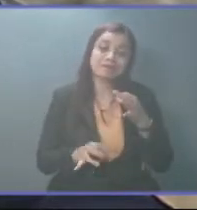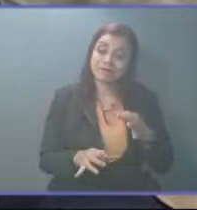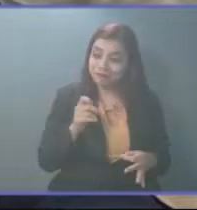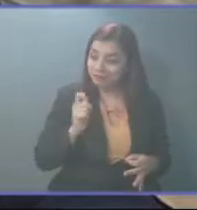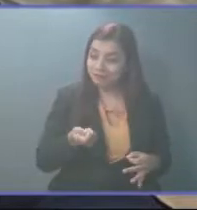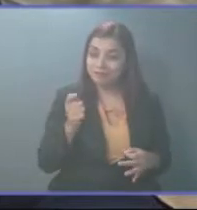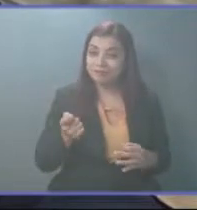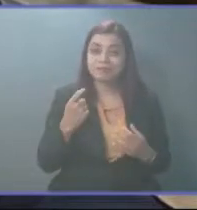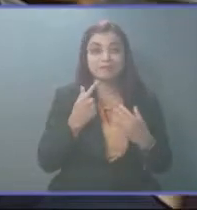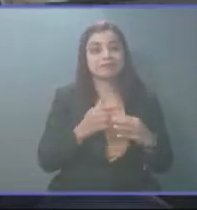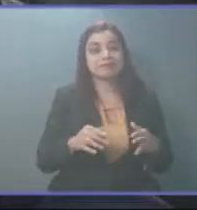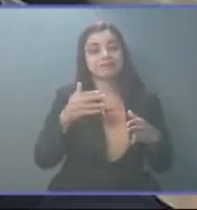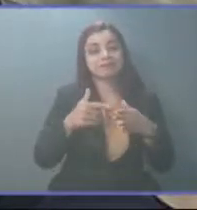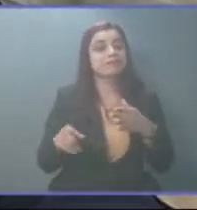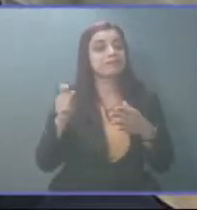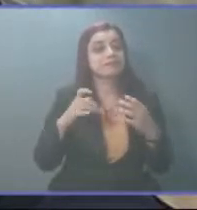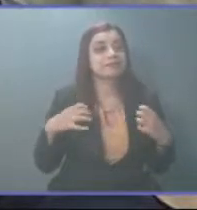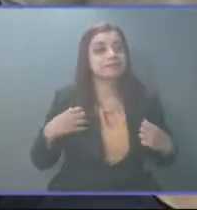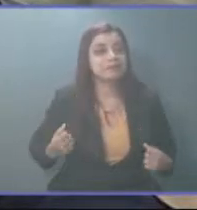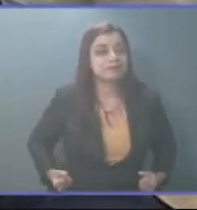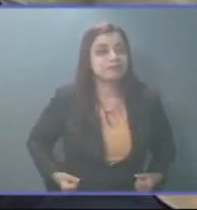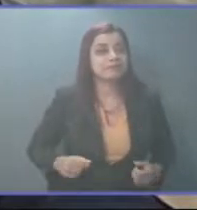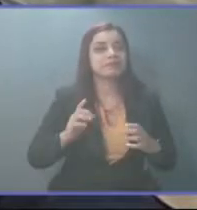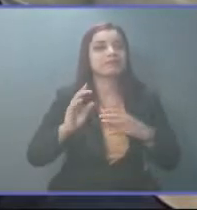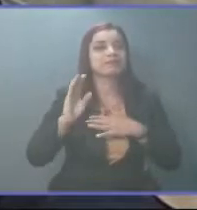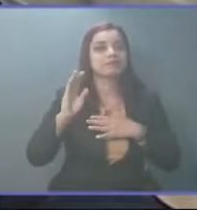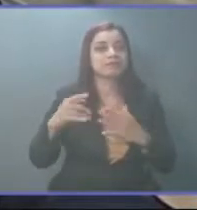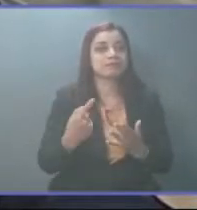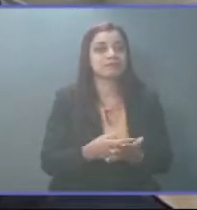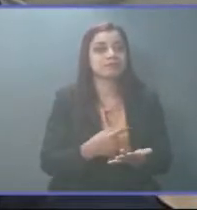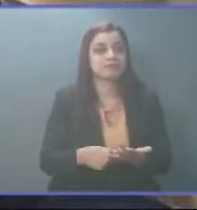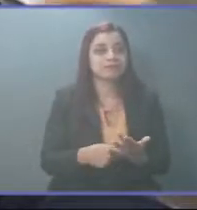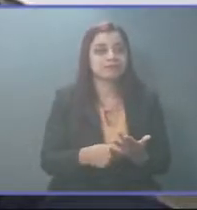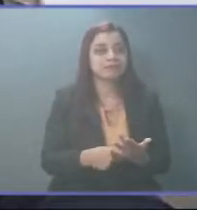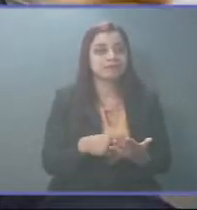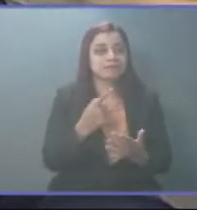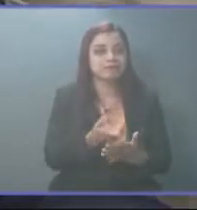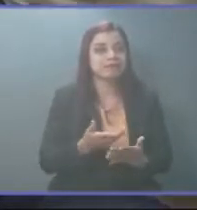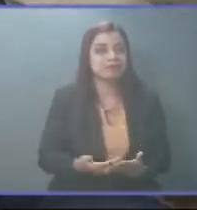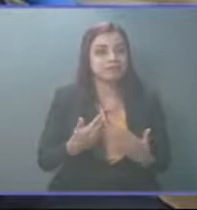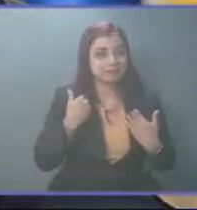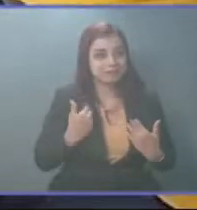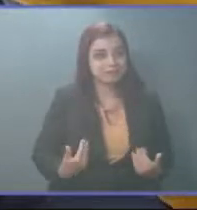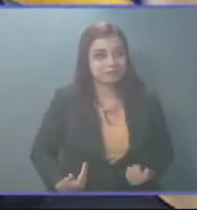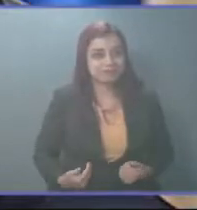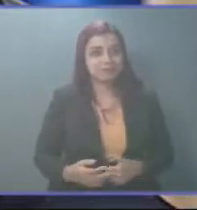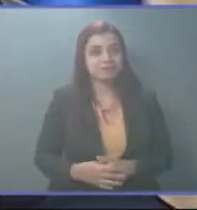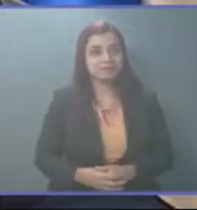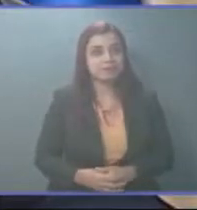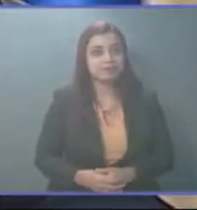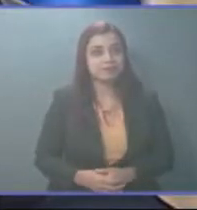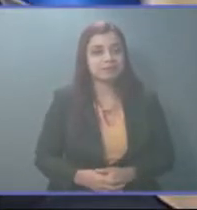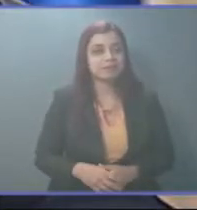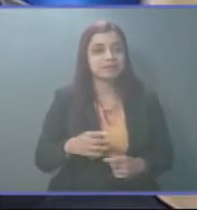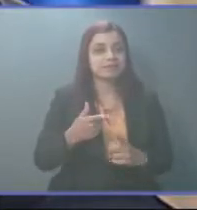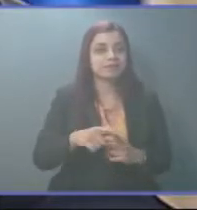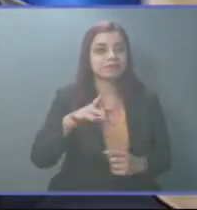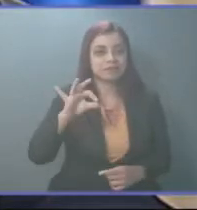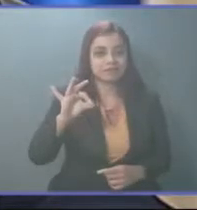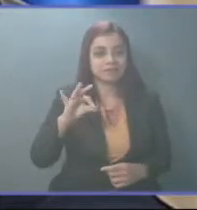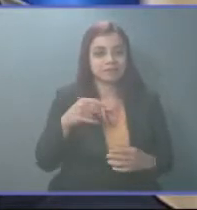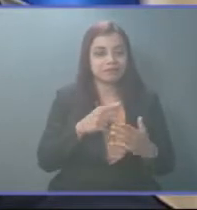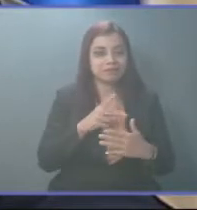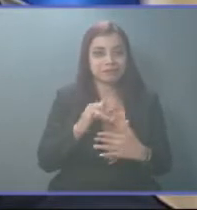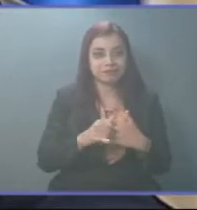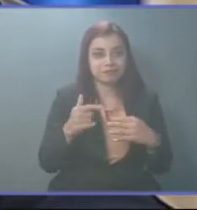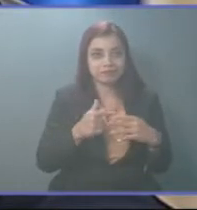las instituciones estatales que deban hacer cumplir las medidas adoptadas para el restablecimiento de los derechos amenazados o vulnerados. F. Imponer las sanciones previstas en la